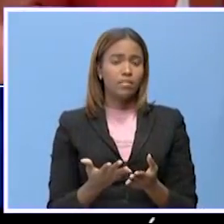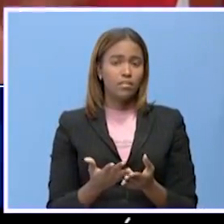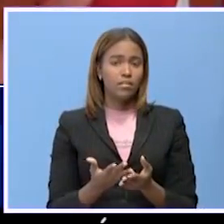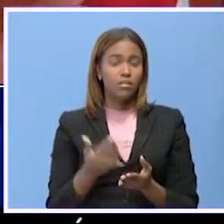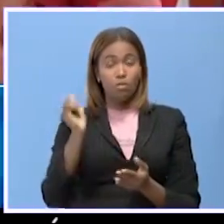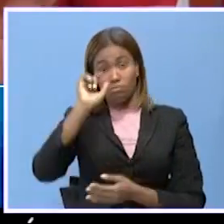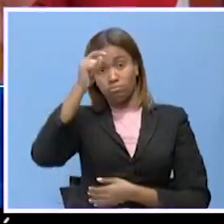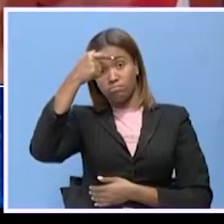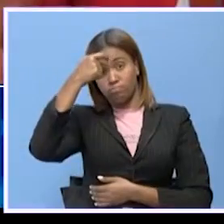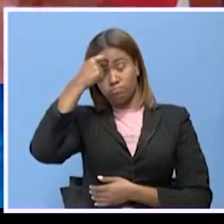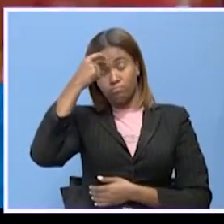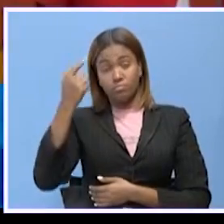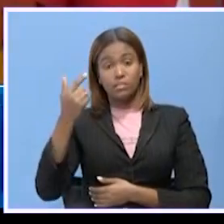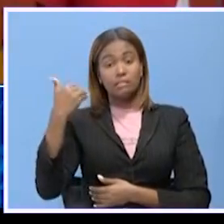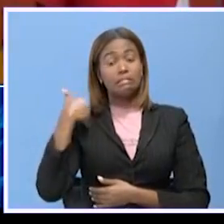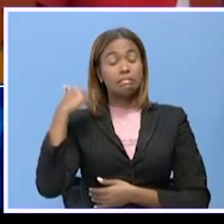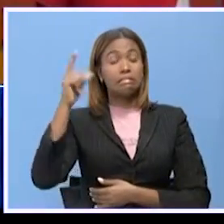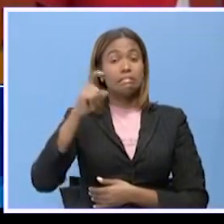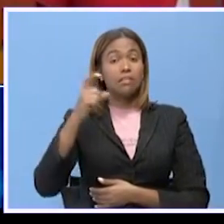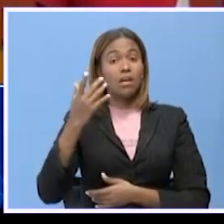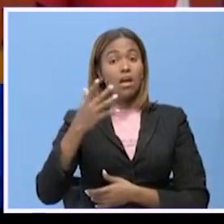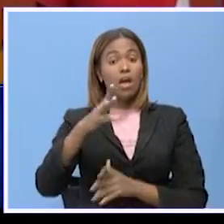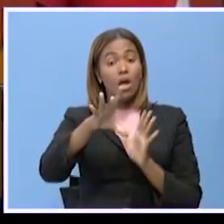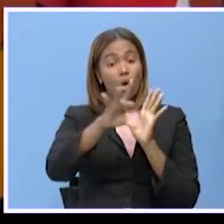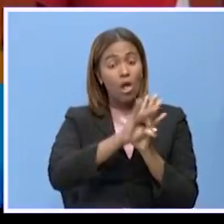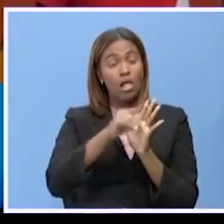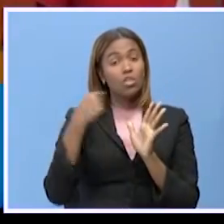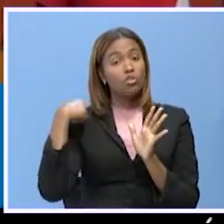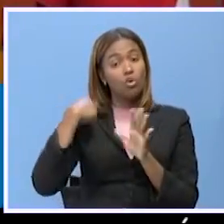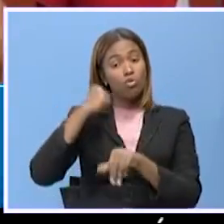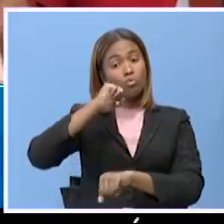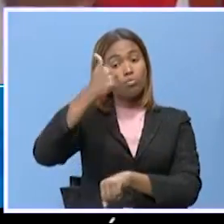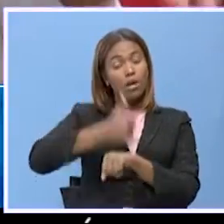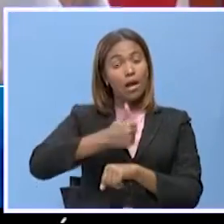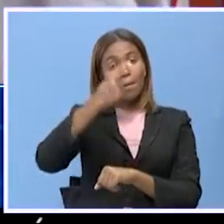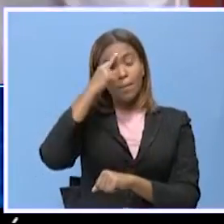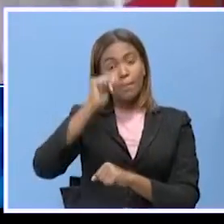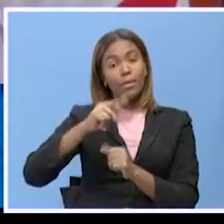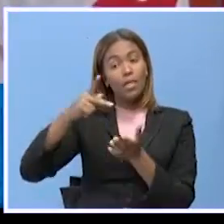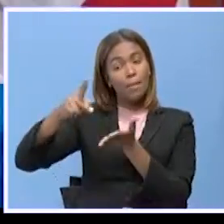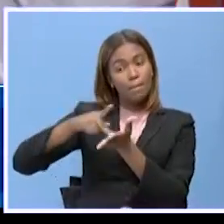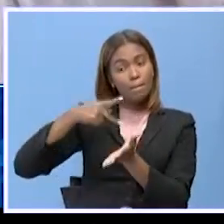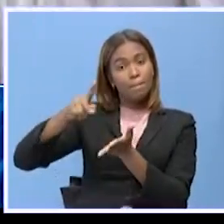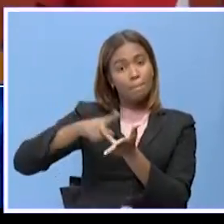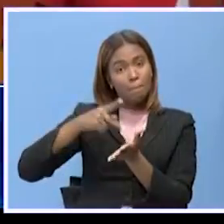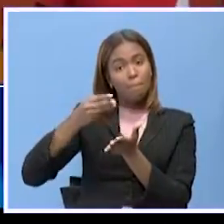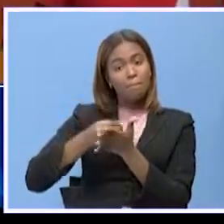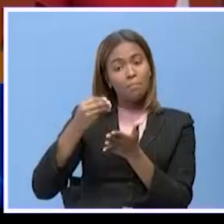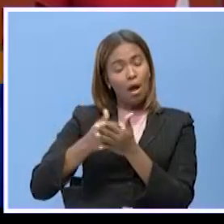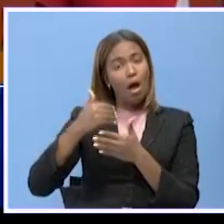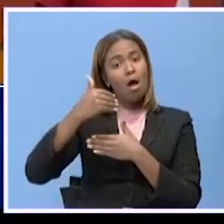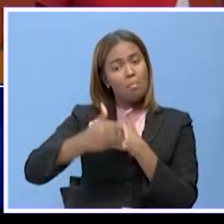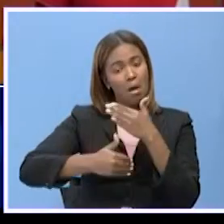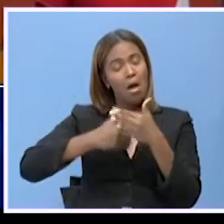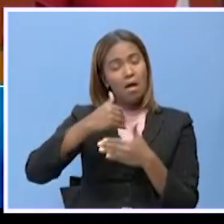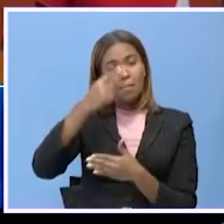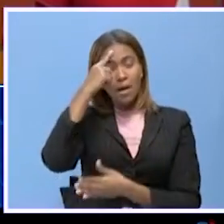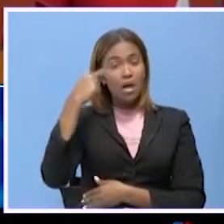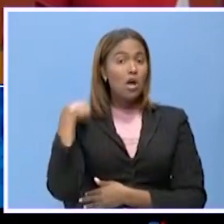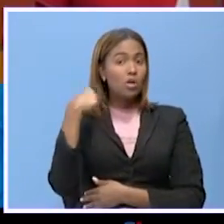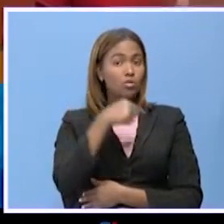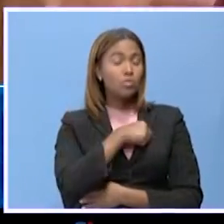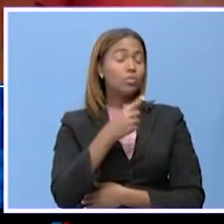El gobierno tendría que contratarnos para ir cobrando esos shows al paso, para que